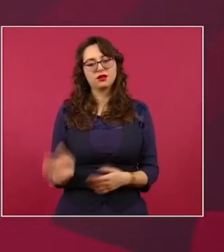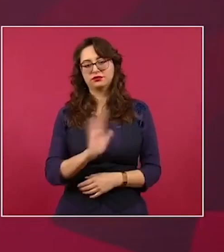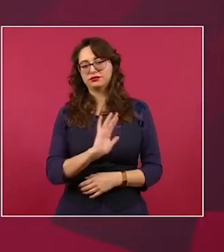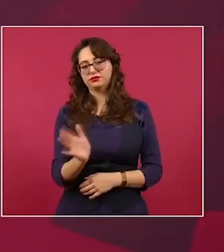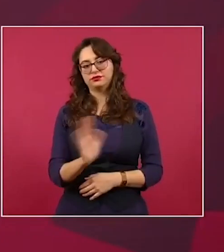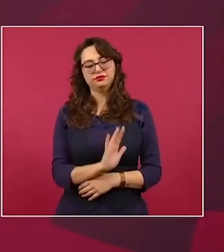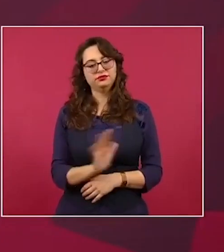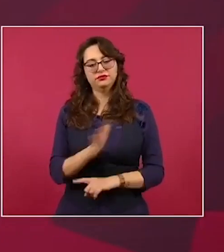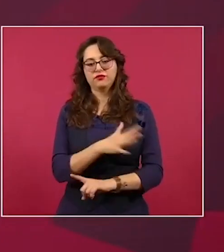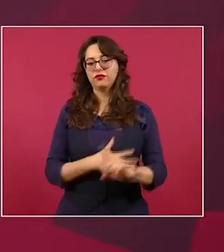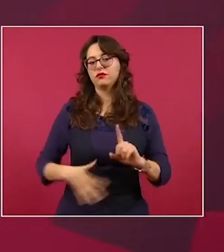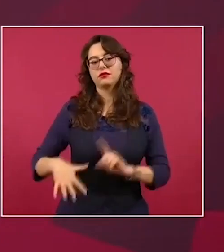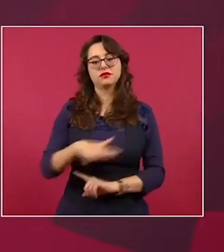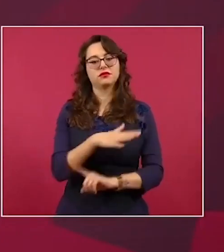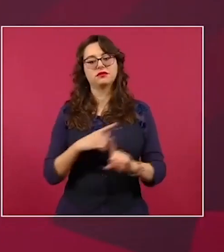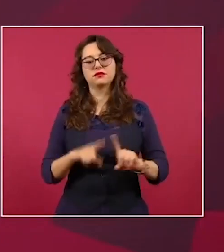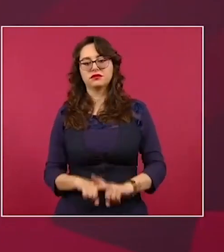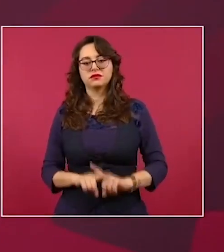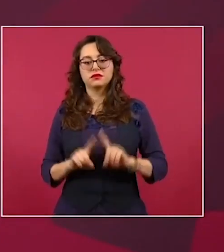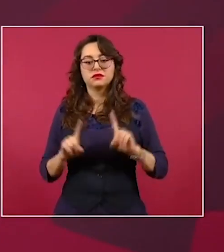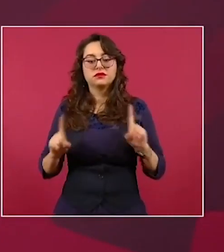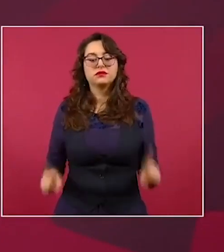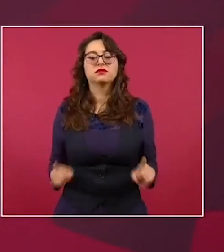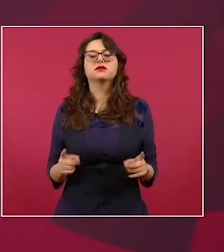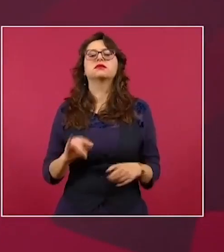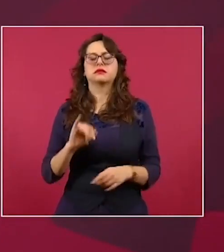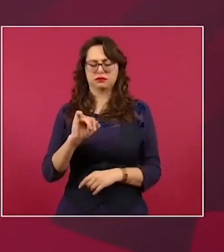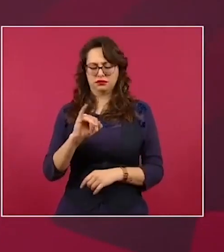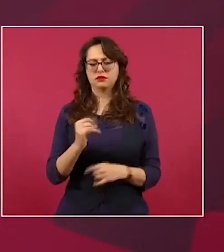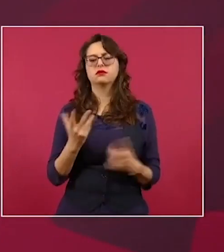condiciones. Es cooperación,